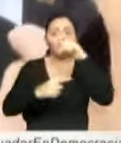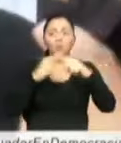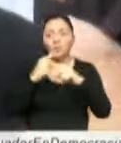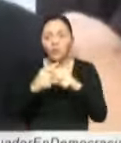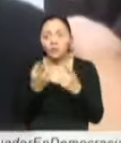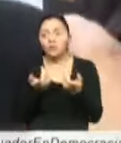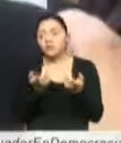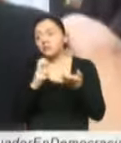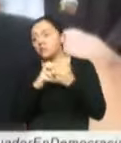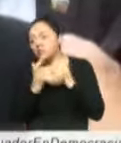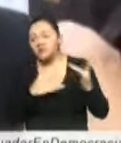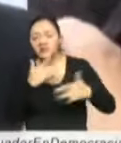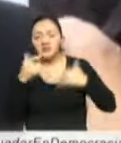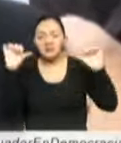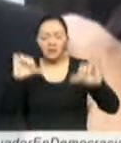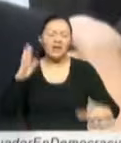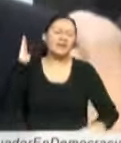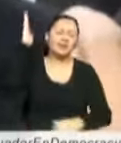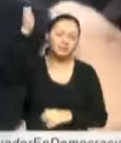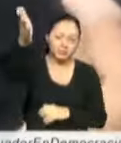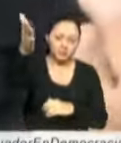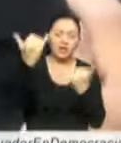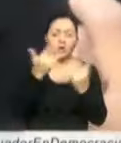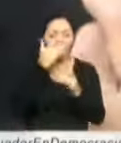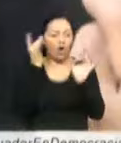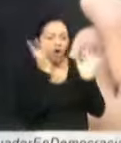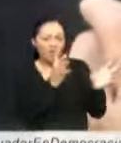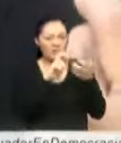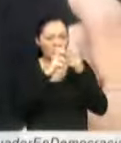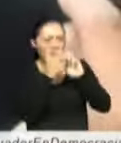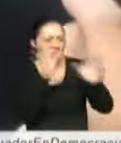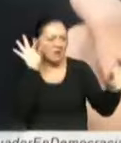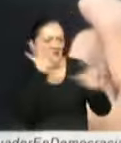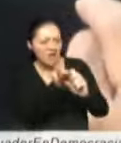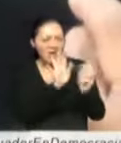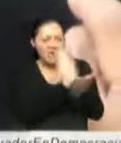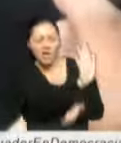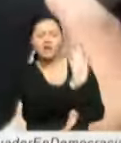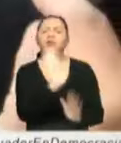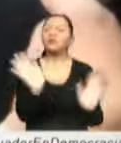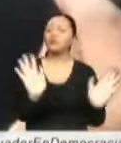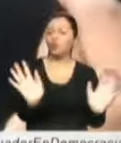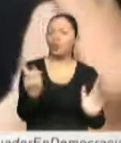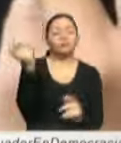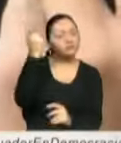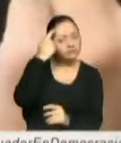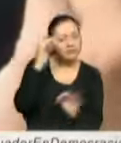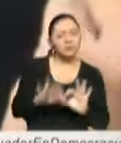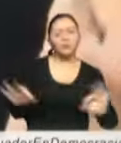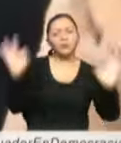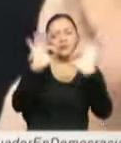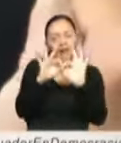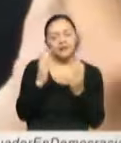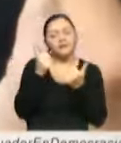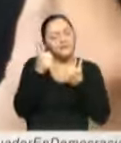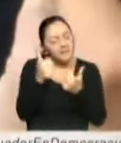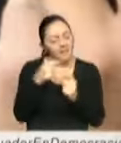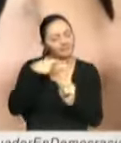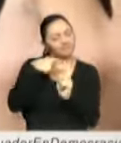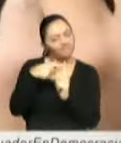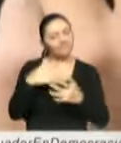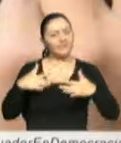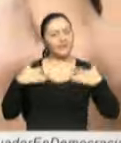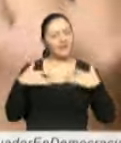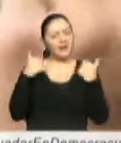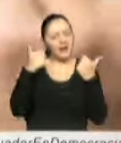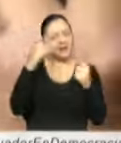a votar con infinito amor, no con odio, no con revancha, no con exclusión, sino con convicción, con esperanza, con fe, con alegría. ¿Cómo